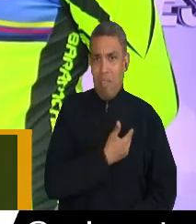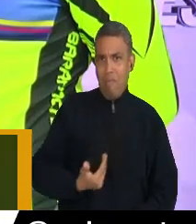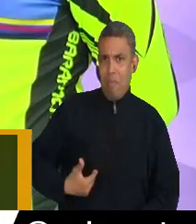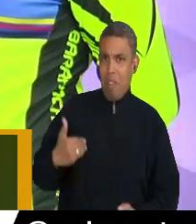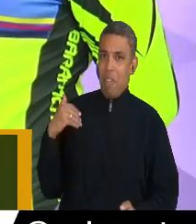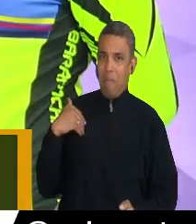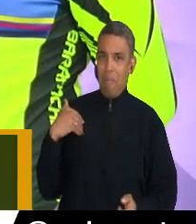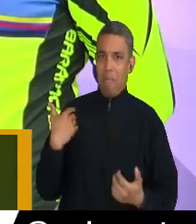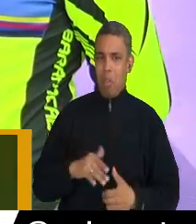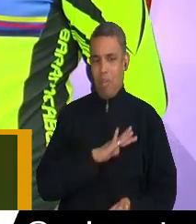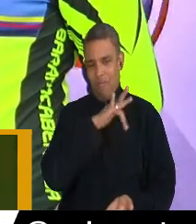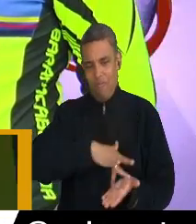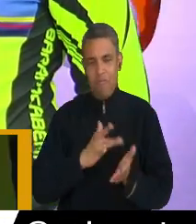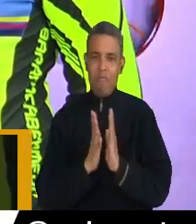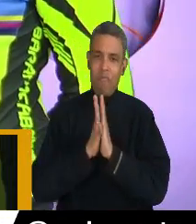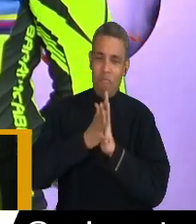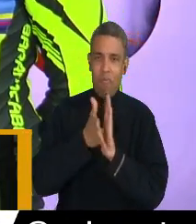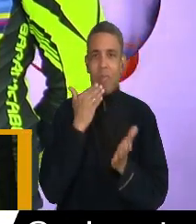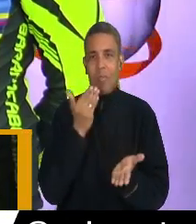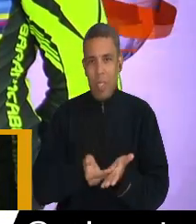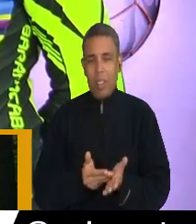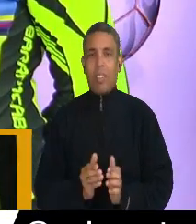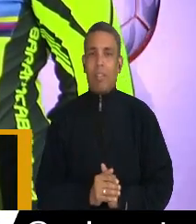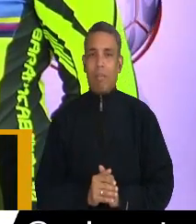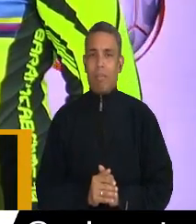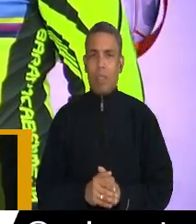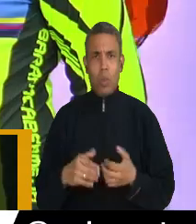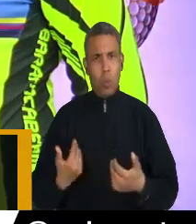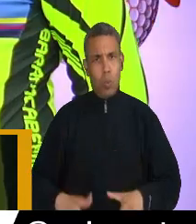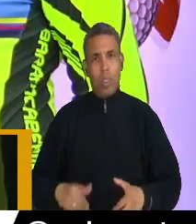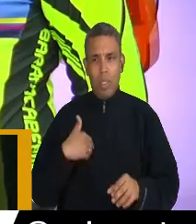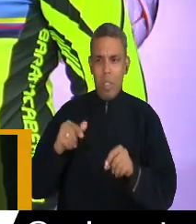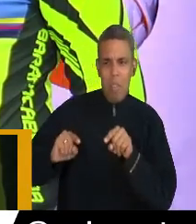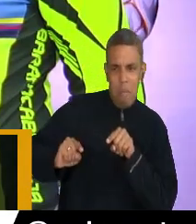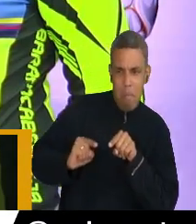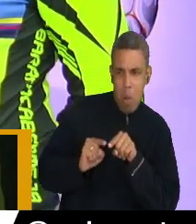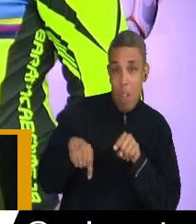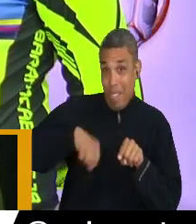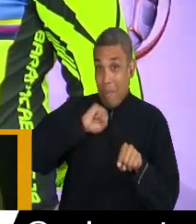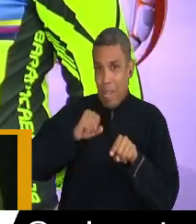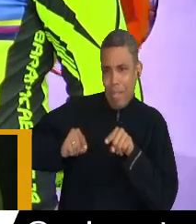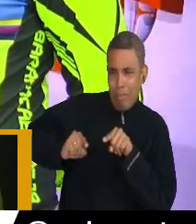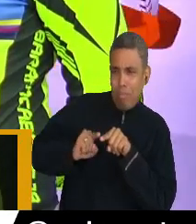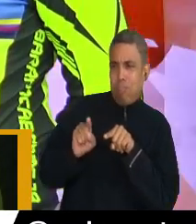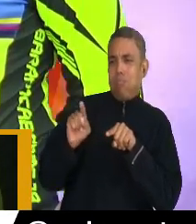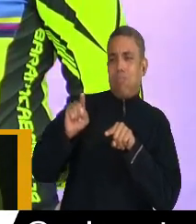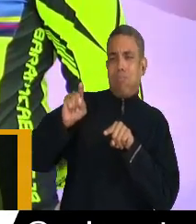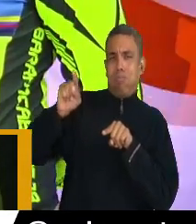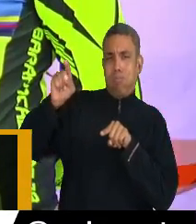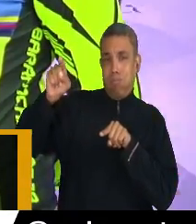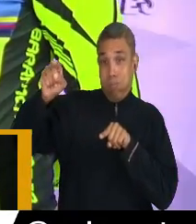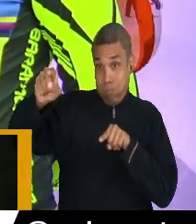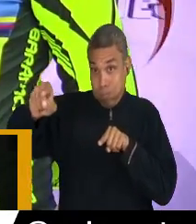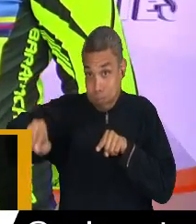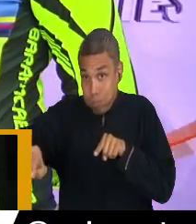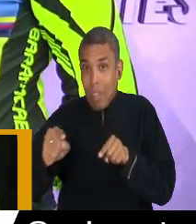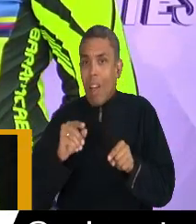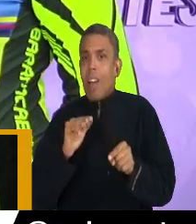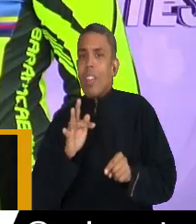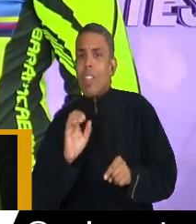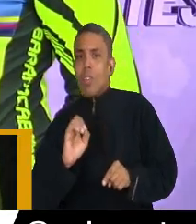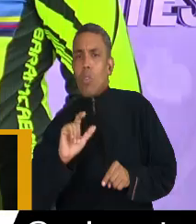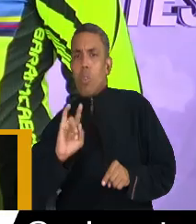Barranca Bermeja y por supuesto por esta travesía más lograda por ustedes en este espacio deportivo de Barranca Bermeja. Estaremos muy atentos